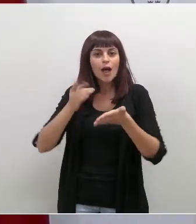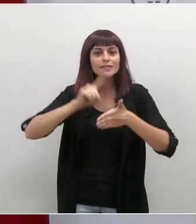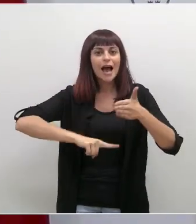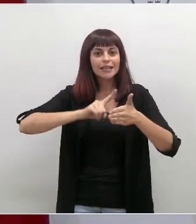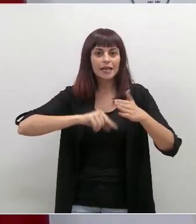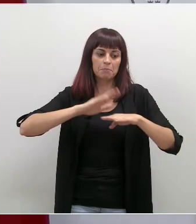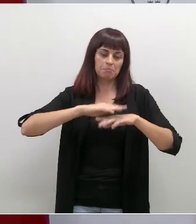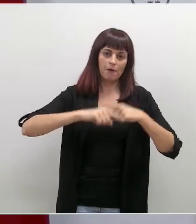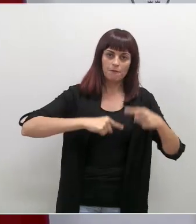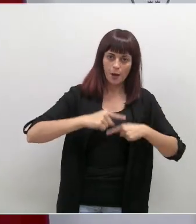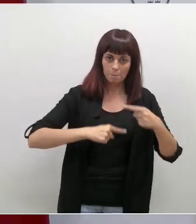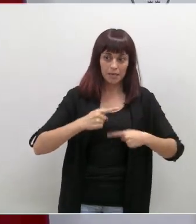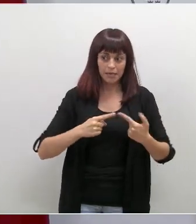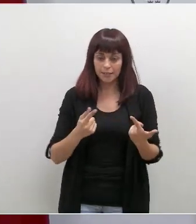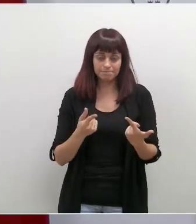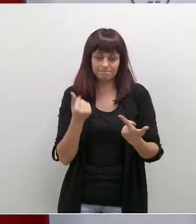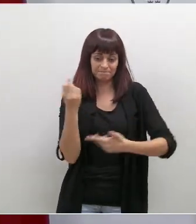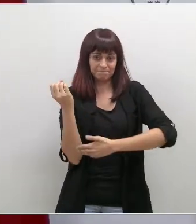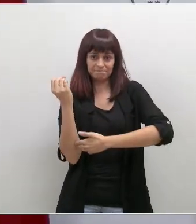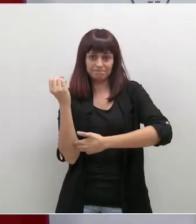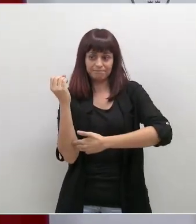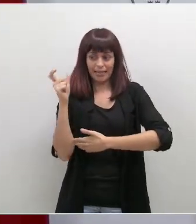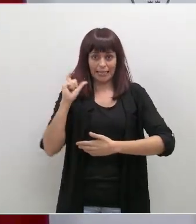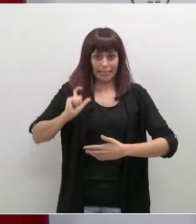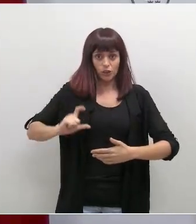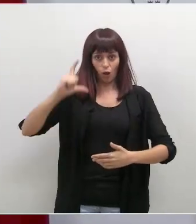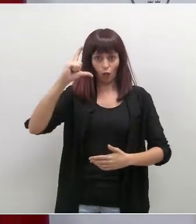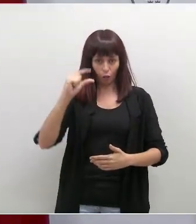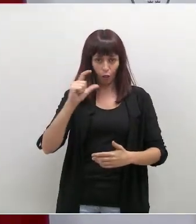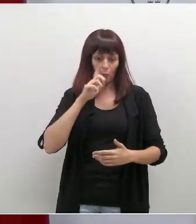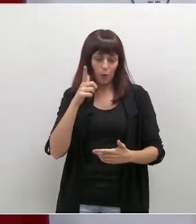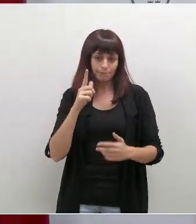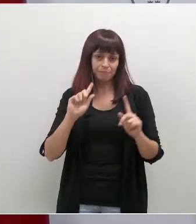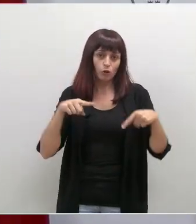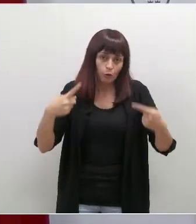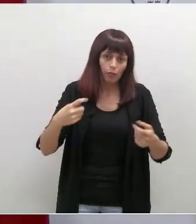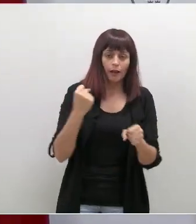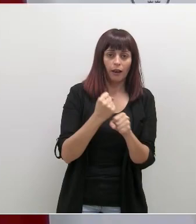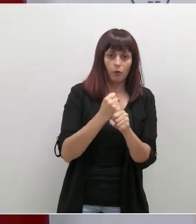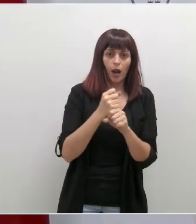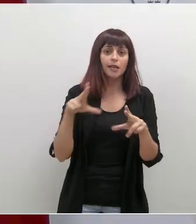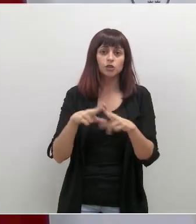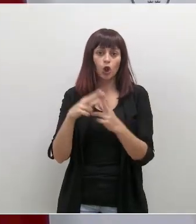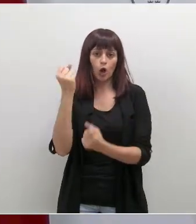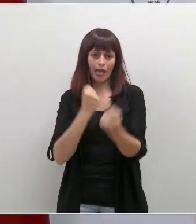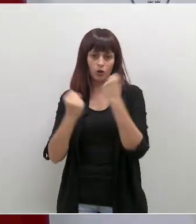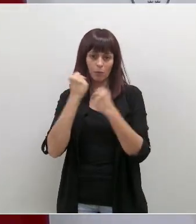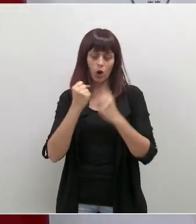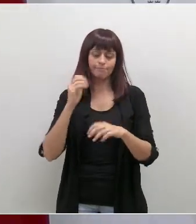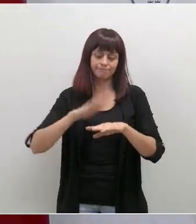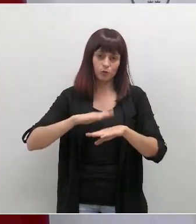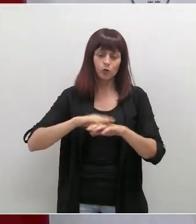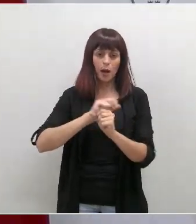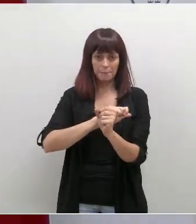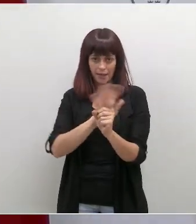para familias que han visto reducidos sus ingresos por los efectos laborales y socioeconómicos provocados por la pandemia.